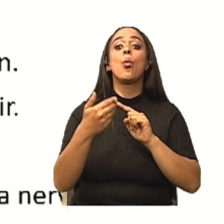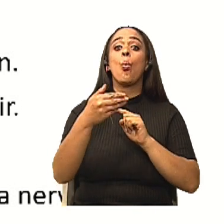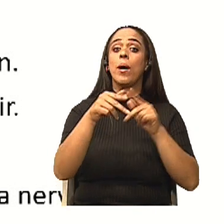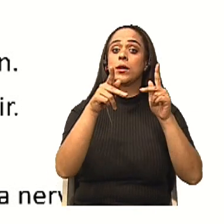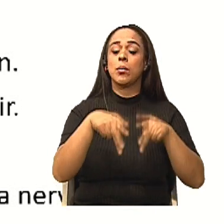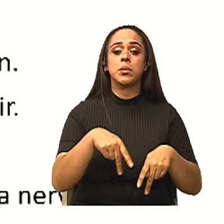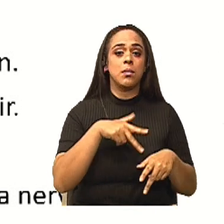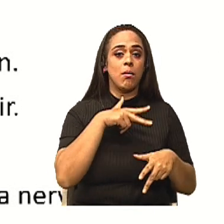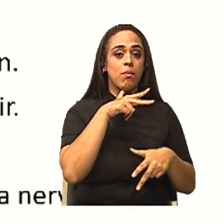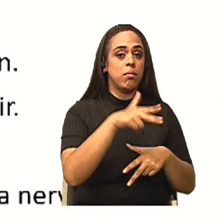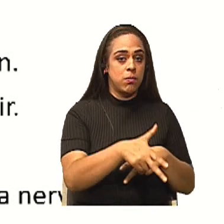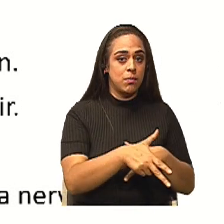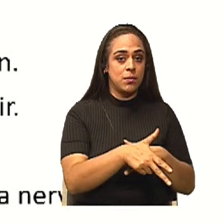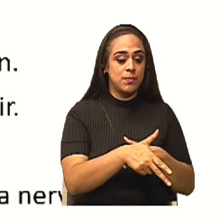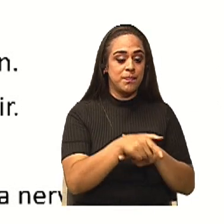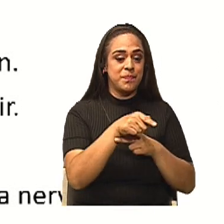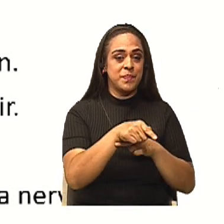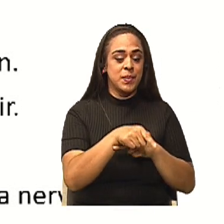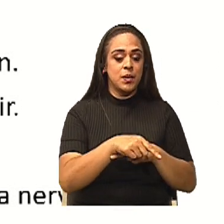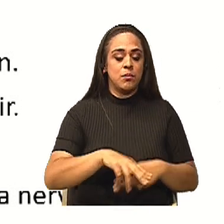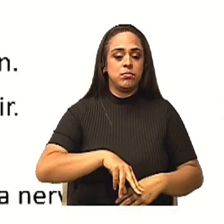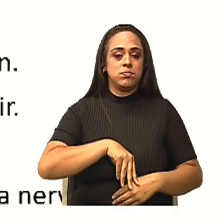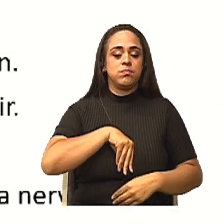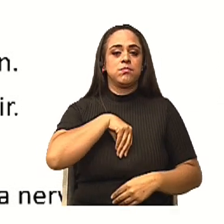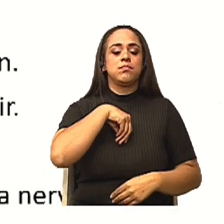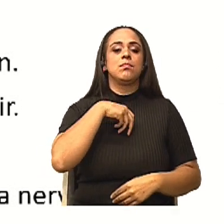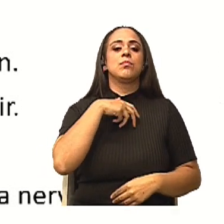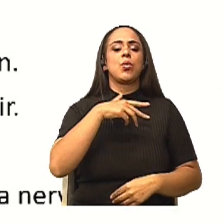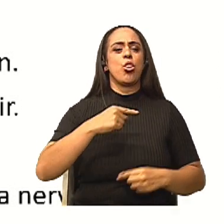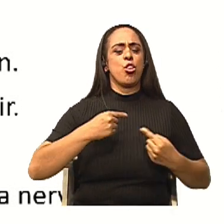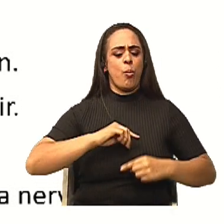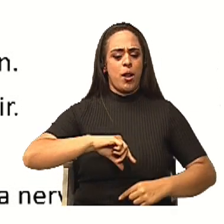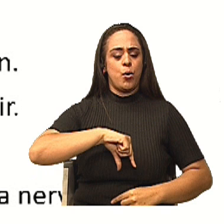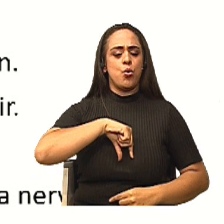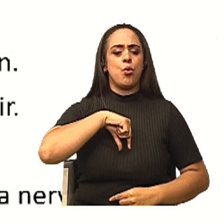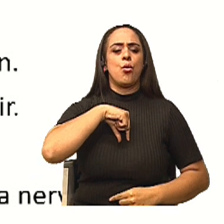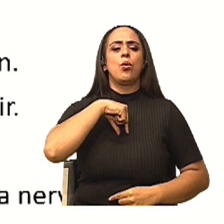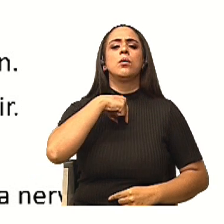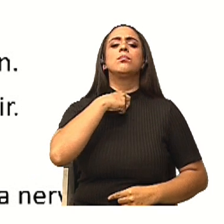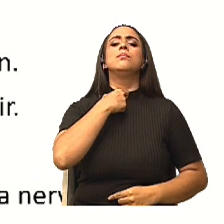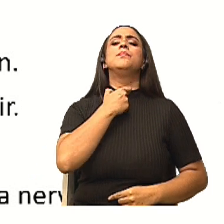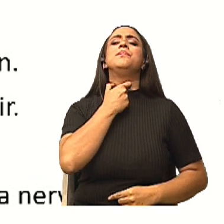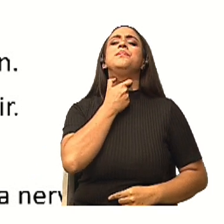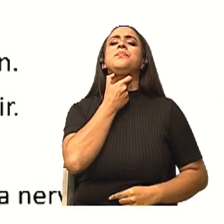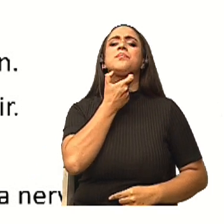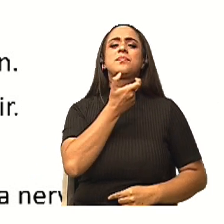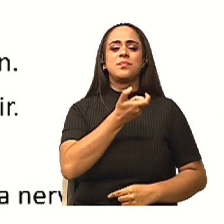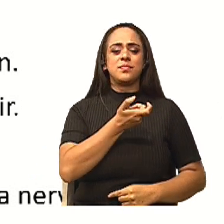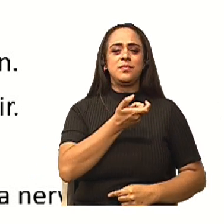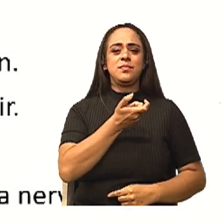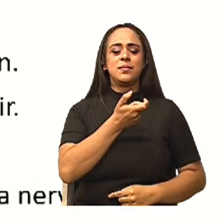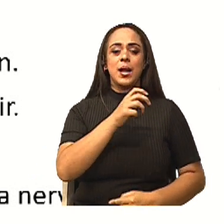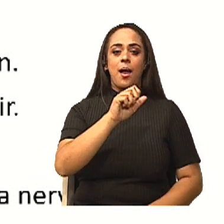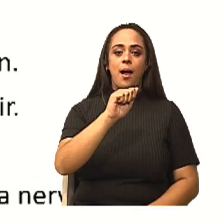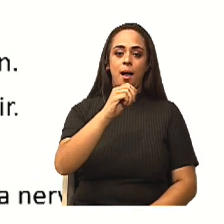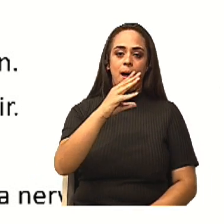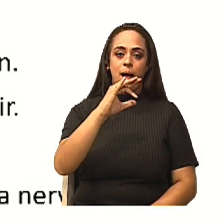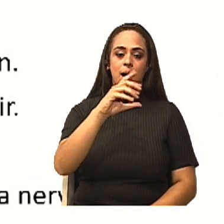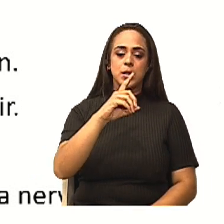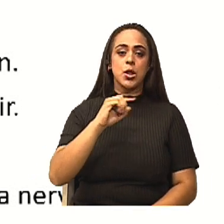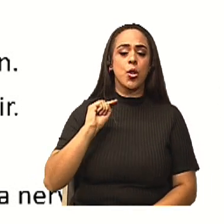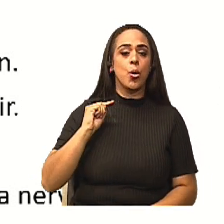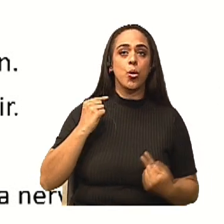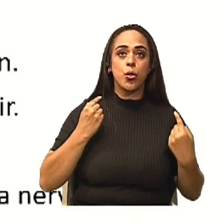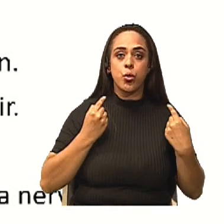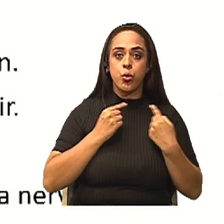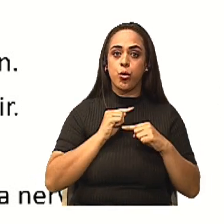razón, ese ácido sale del estómago y quema el esófago, quema la garganta y eso se siente muy feo